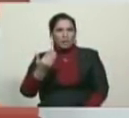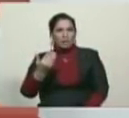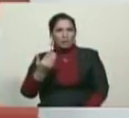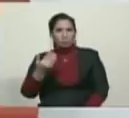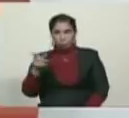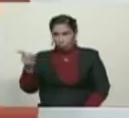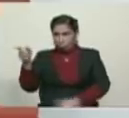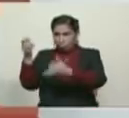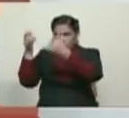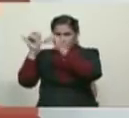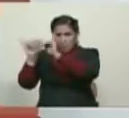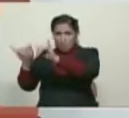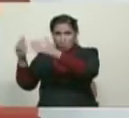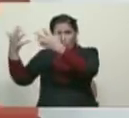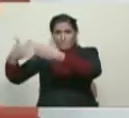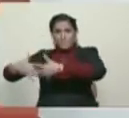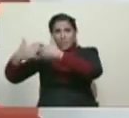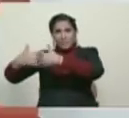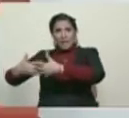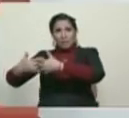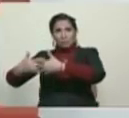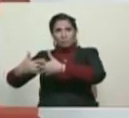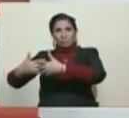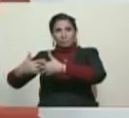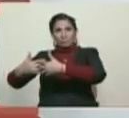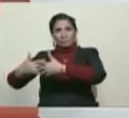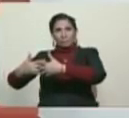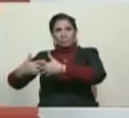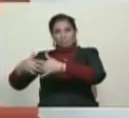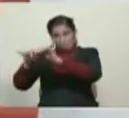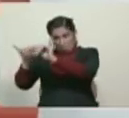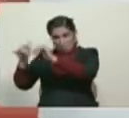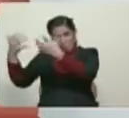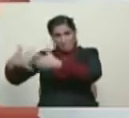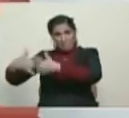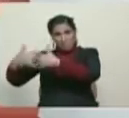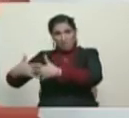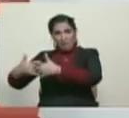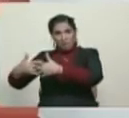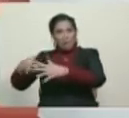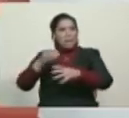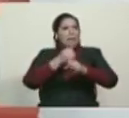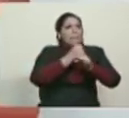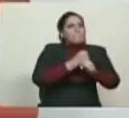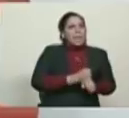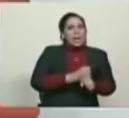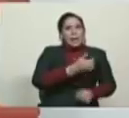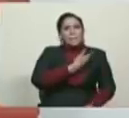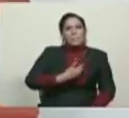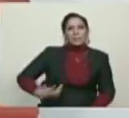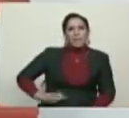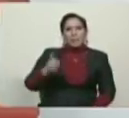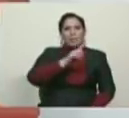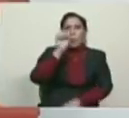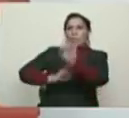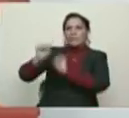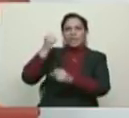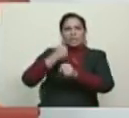industria. Son ellos. Y esperan que el presidente no defienda a los trabajadores.